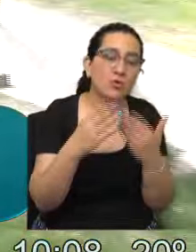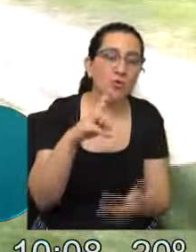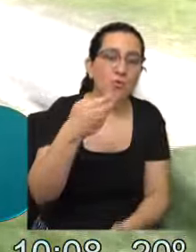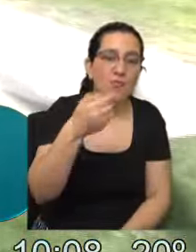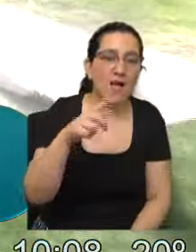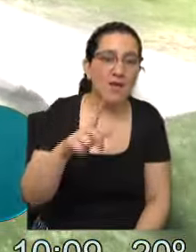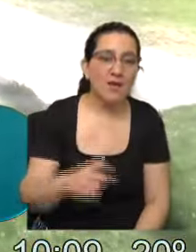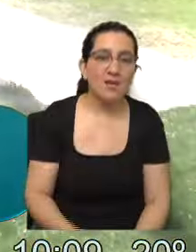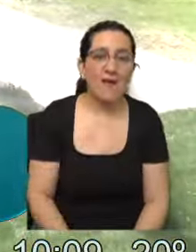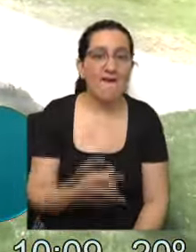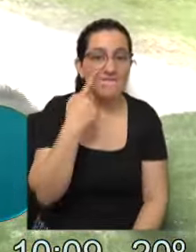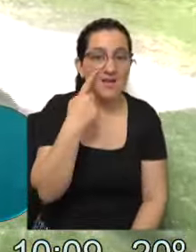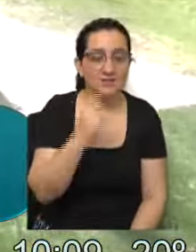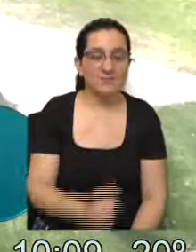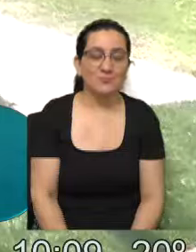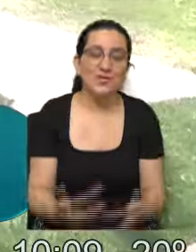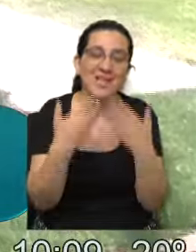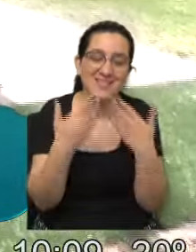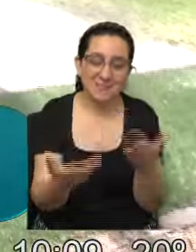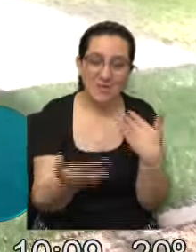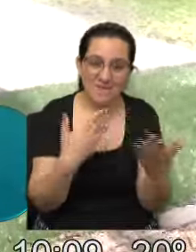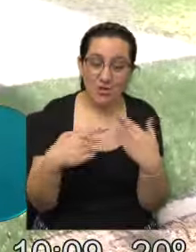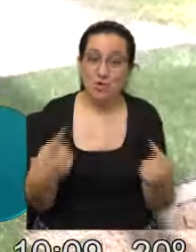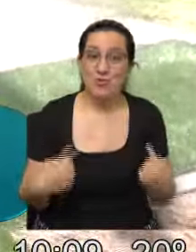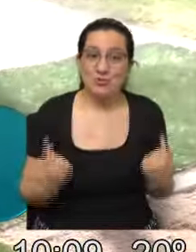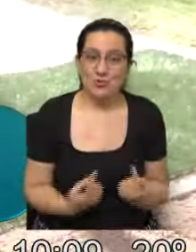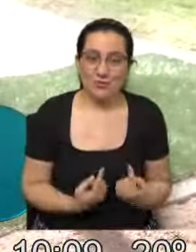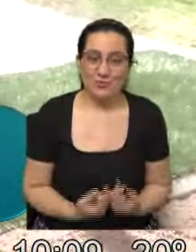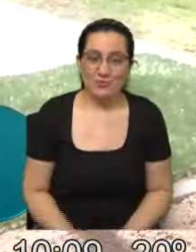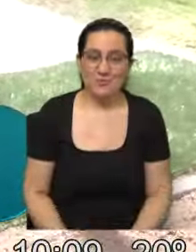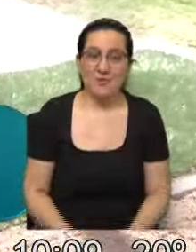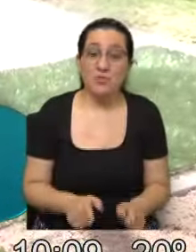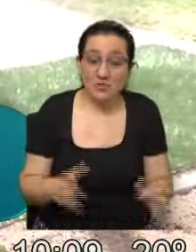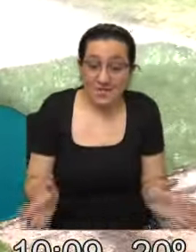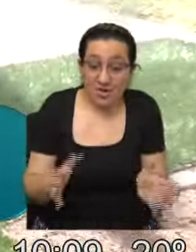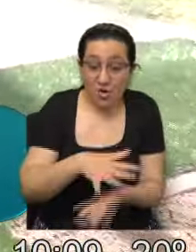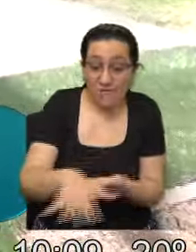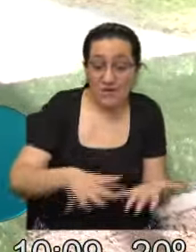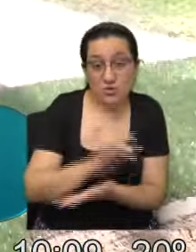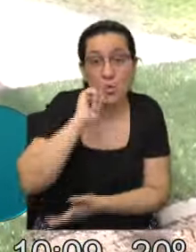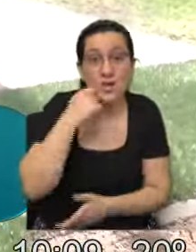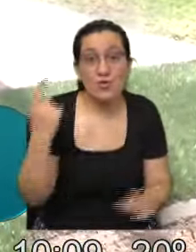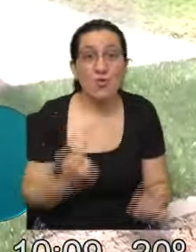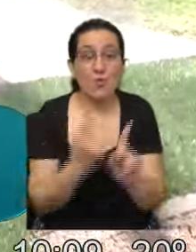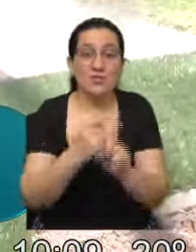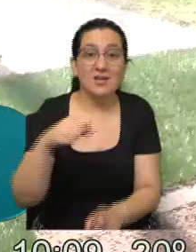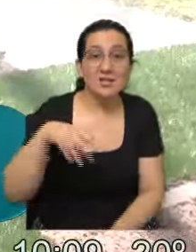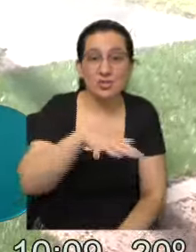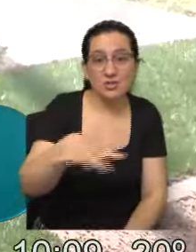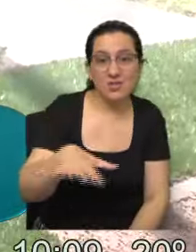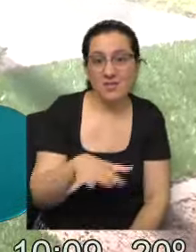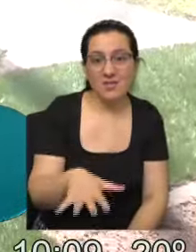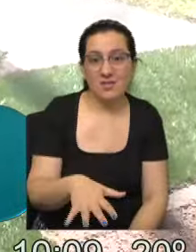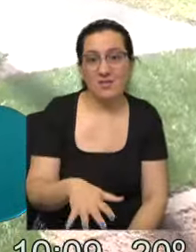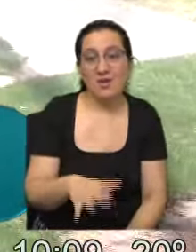escenario voy a ver si lo podemos encontrar Gracias por conversar con nosotros y por esto que se ha generado en el barrio que me parece un lindo encuentro entre la sociedad civil